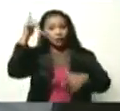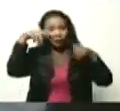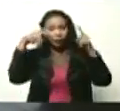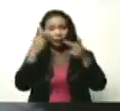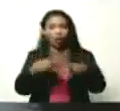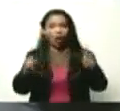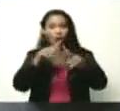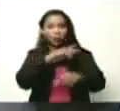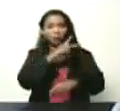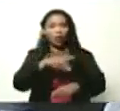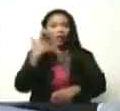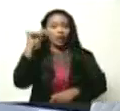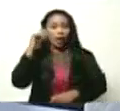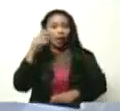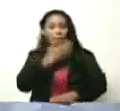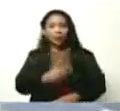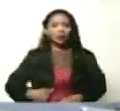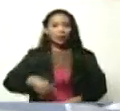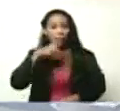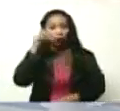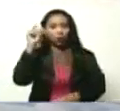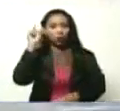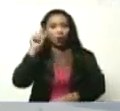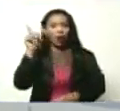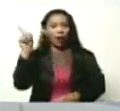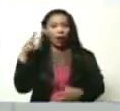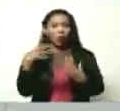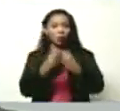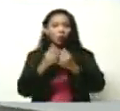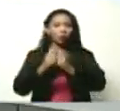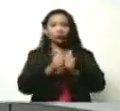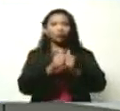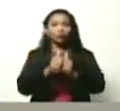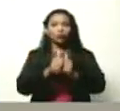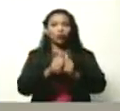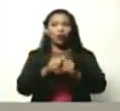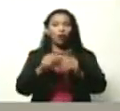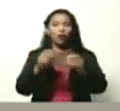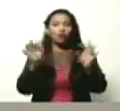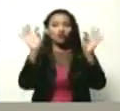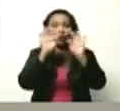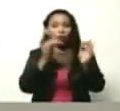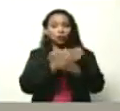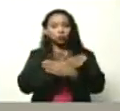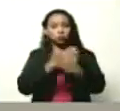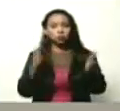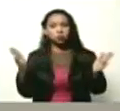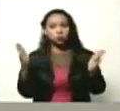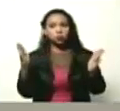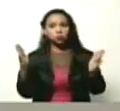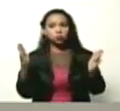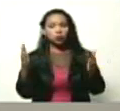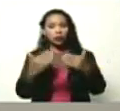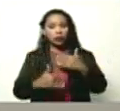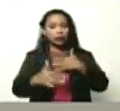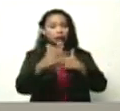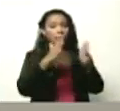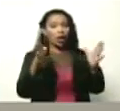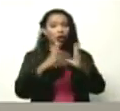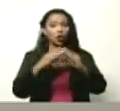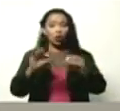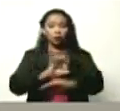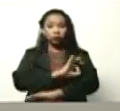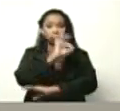y la tiene el presidente Maduro, que estuvo acompañándonos de manera generosa y extensa durante toda la tarde